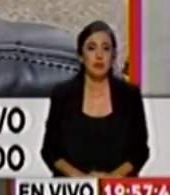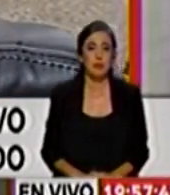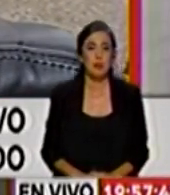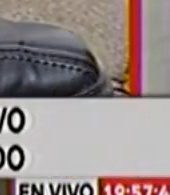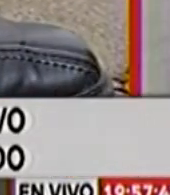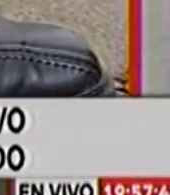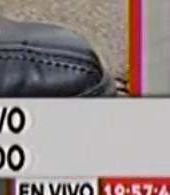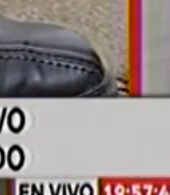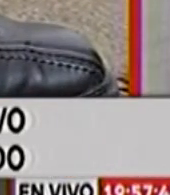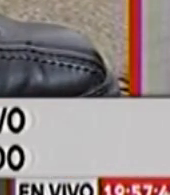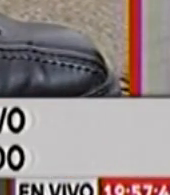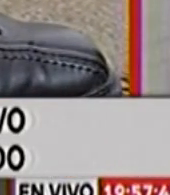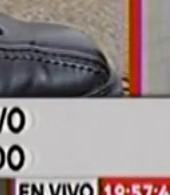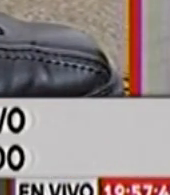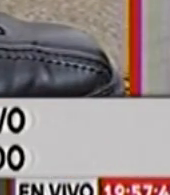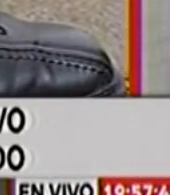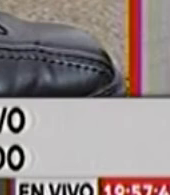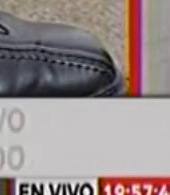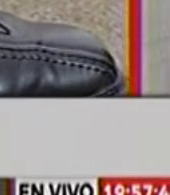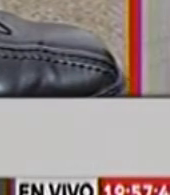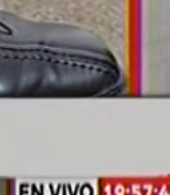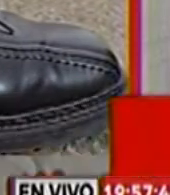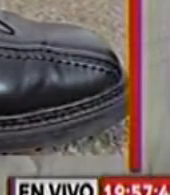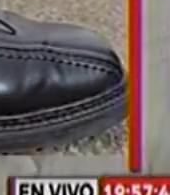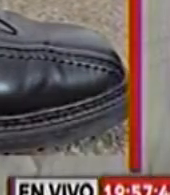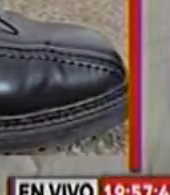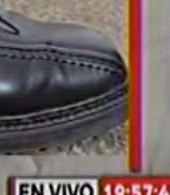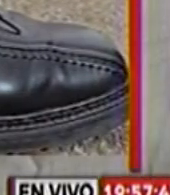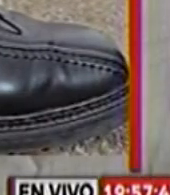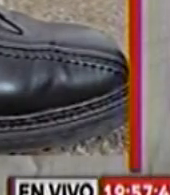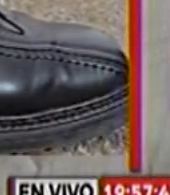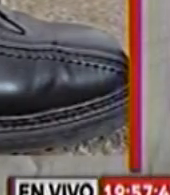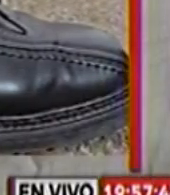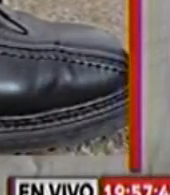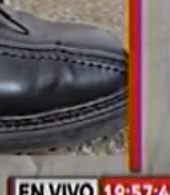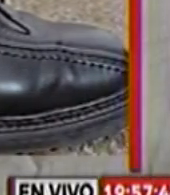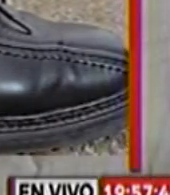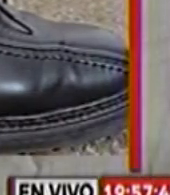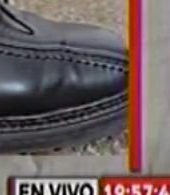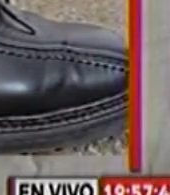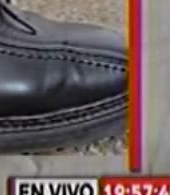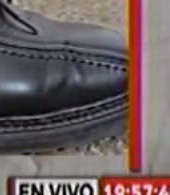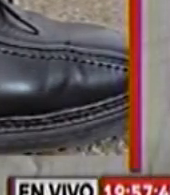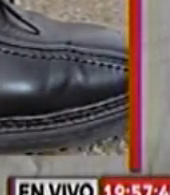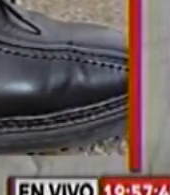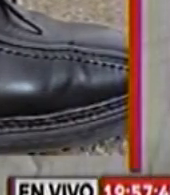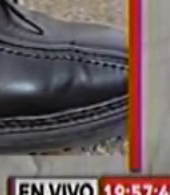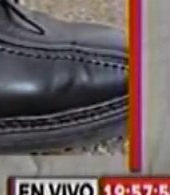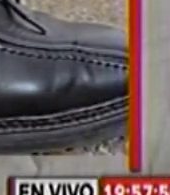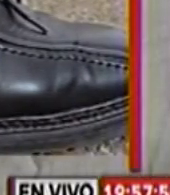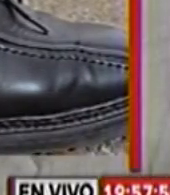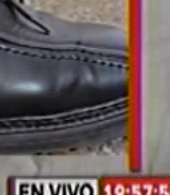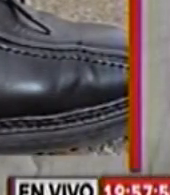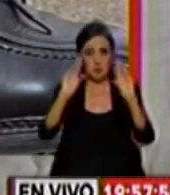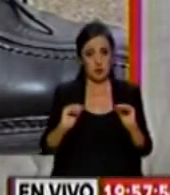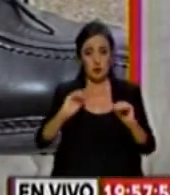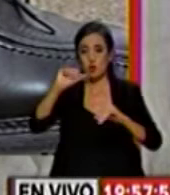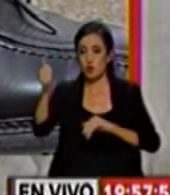que existieron 525 alertas de que el dispositivo electrónico que portaba el exsecretario de Comunicación se apagó y